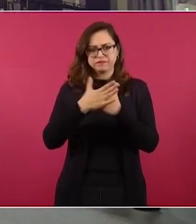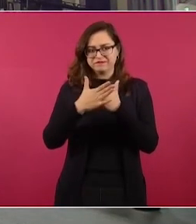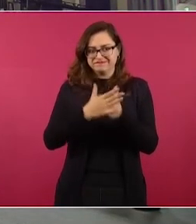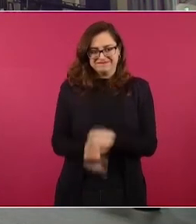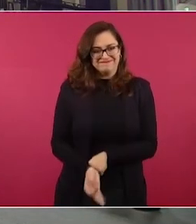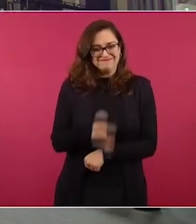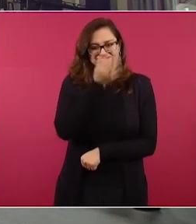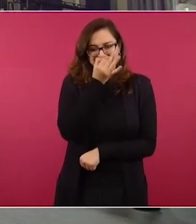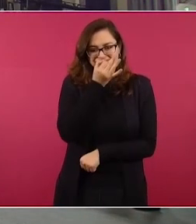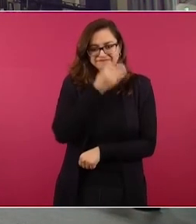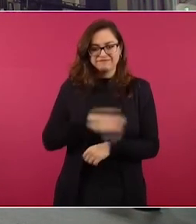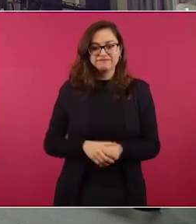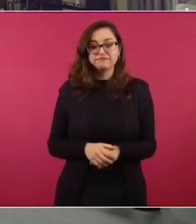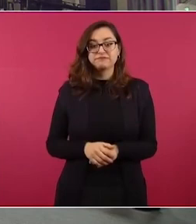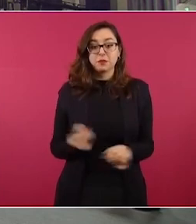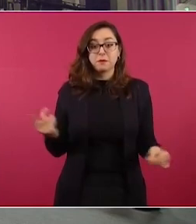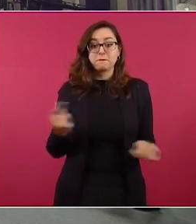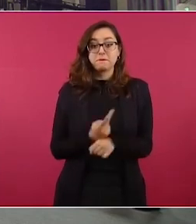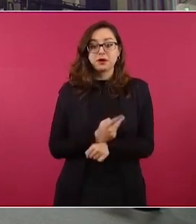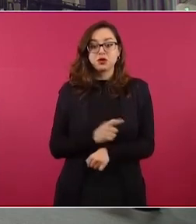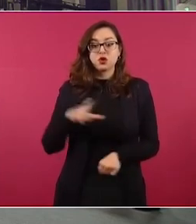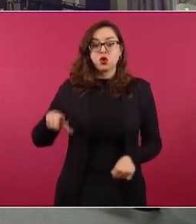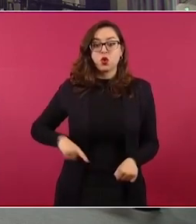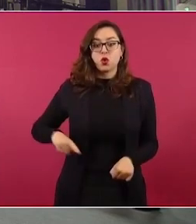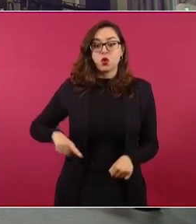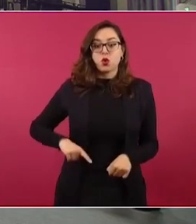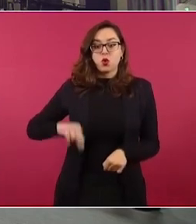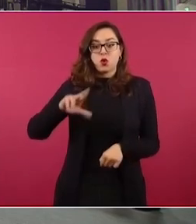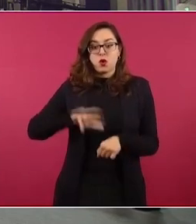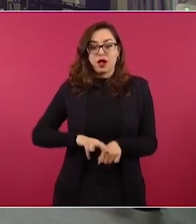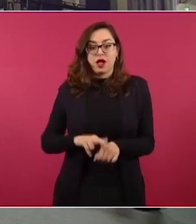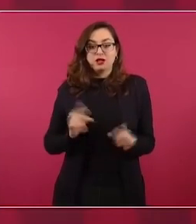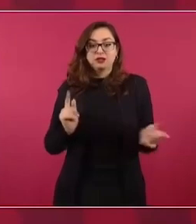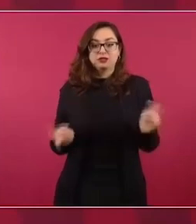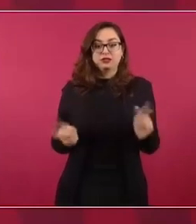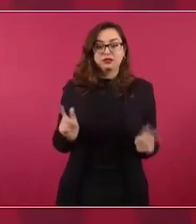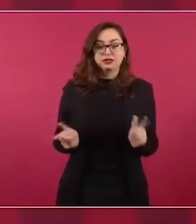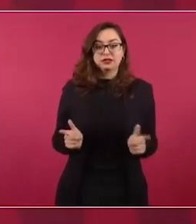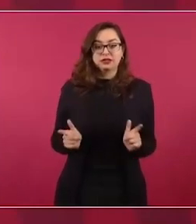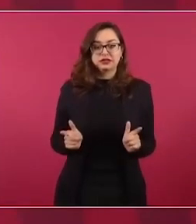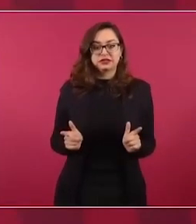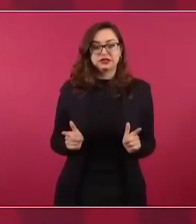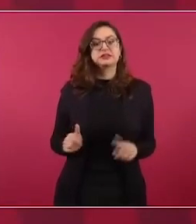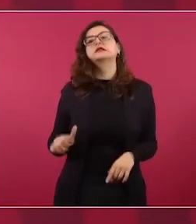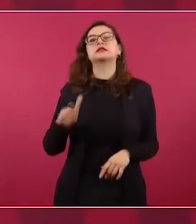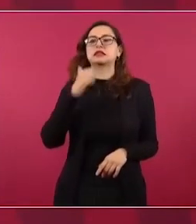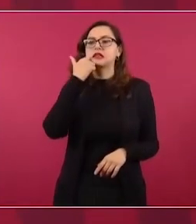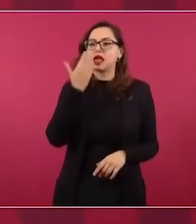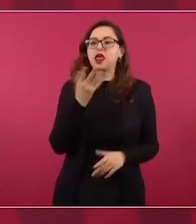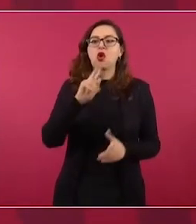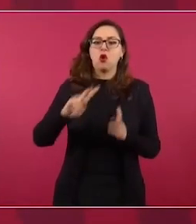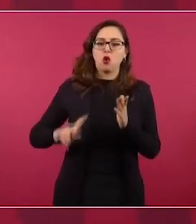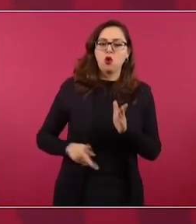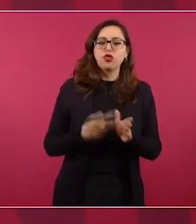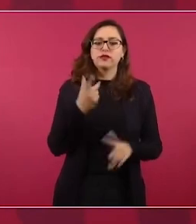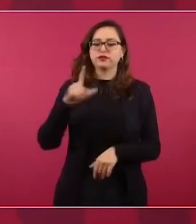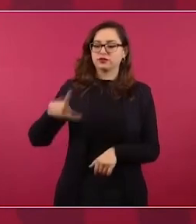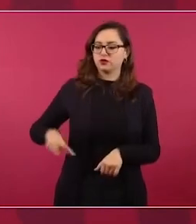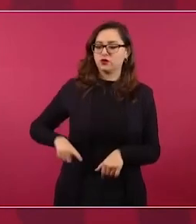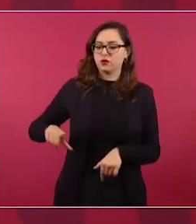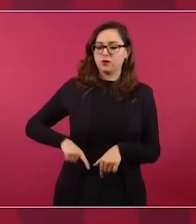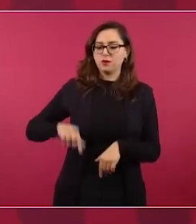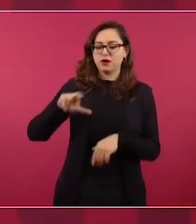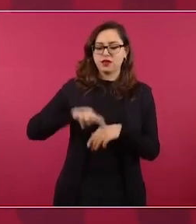entonces el gobernador de Texas se quiere reelegir y ese no quiere a los migrantes.